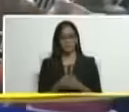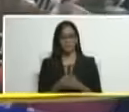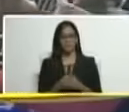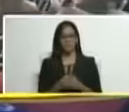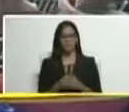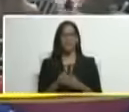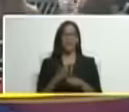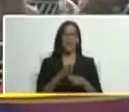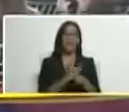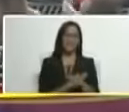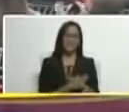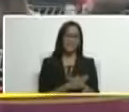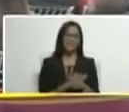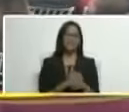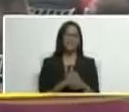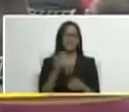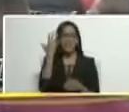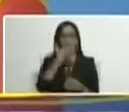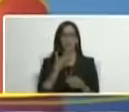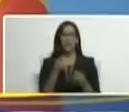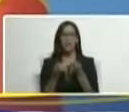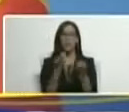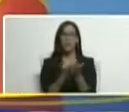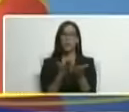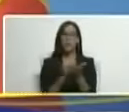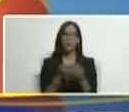Antes éramos una economía rentista